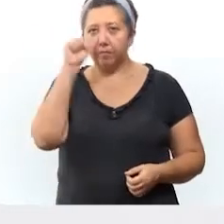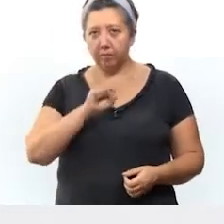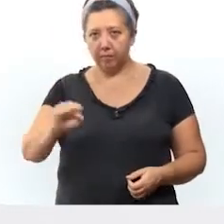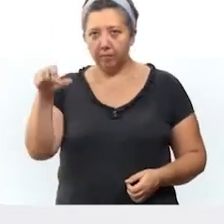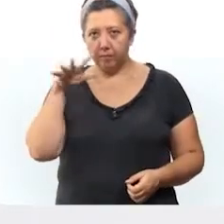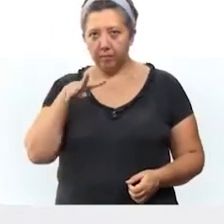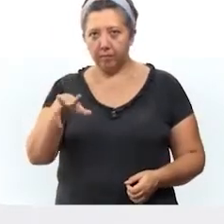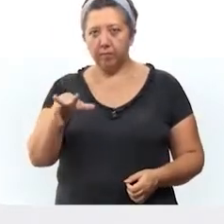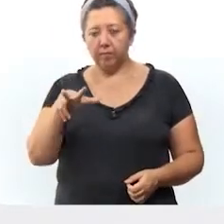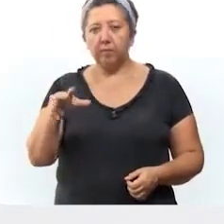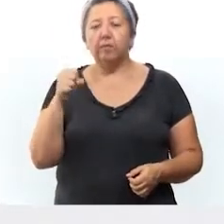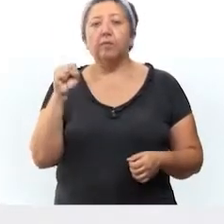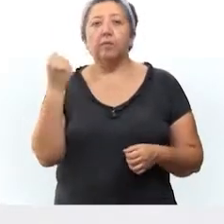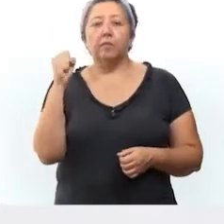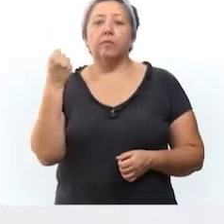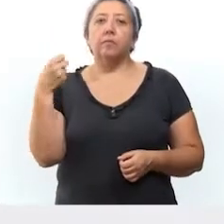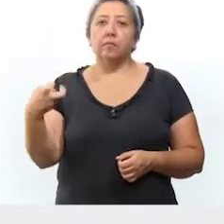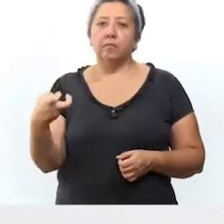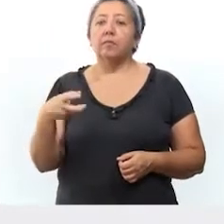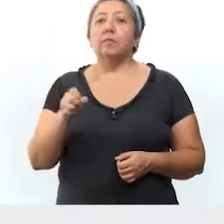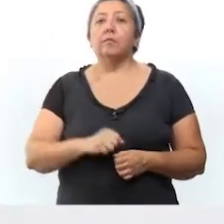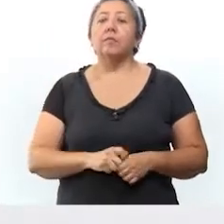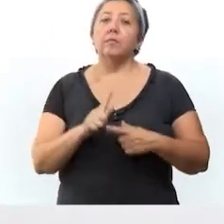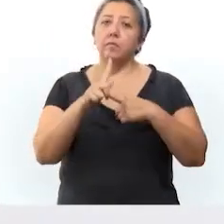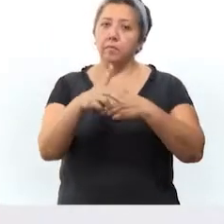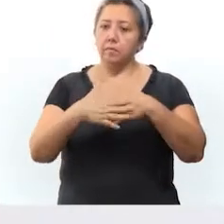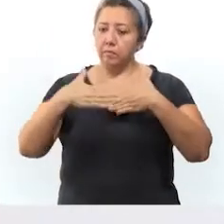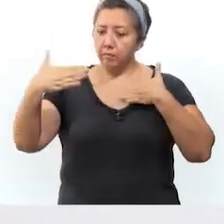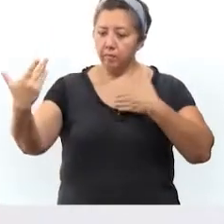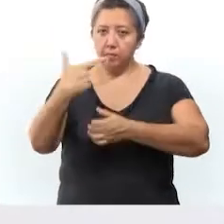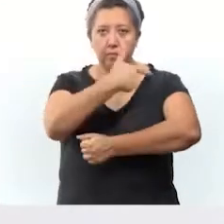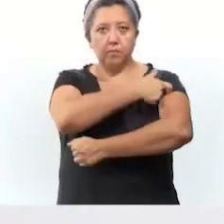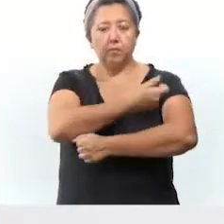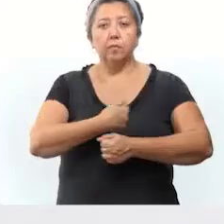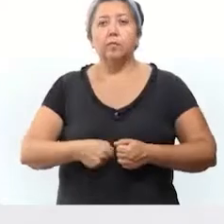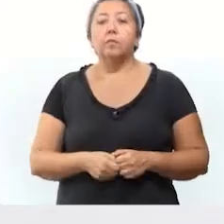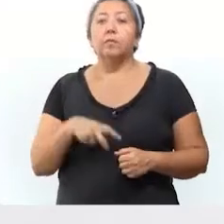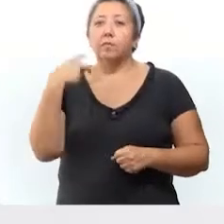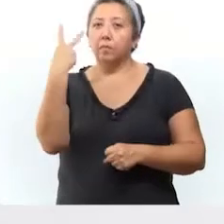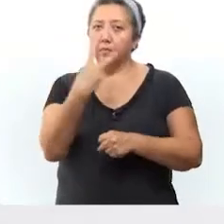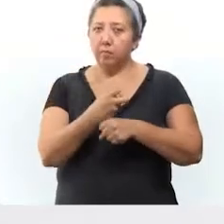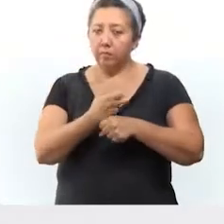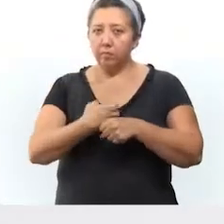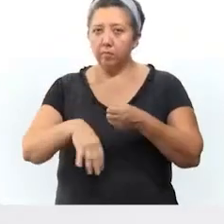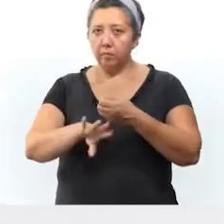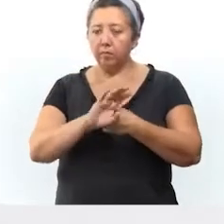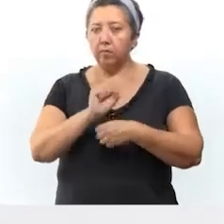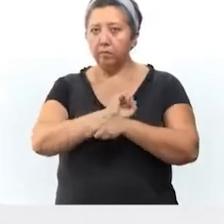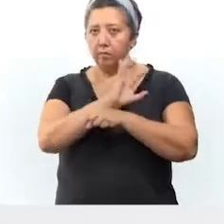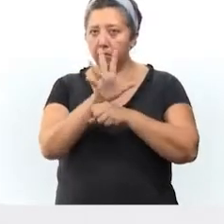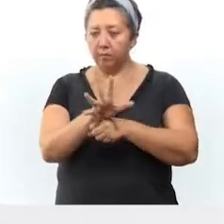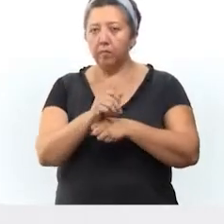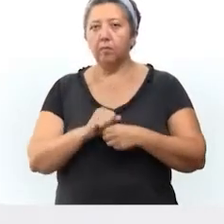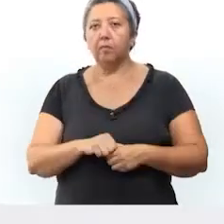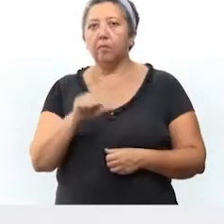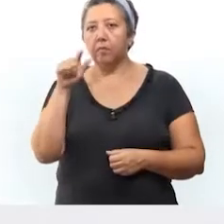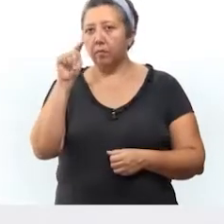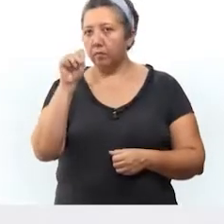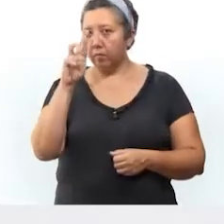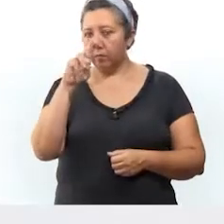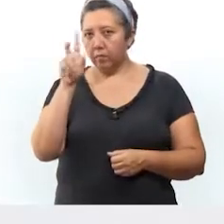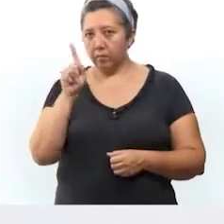sábado 18 de septiembre. Este sábado continúa avanzando la vacunación de la segunda dosis contra el coronavirus de la